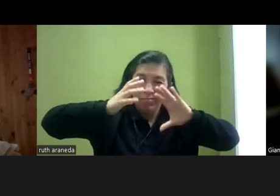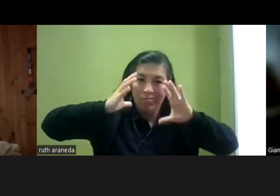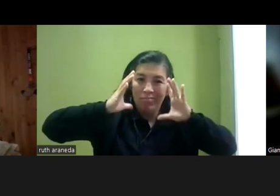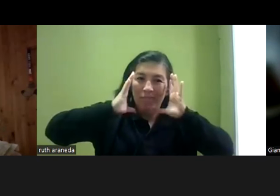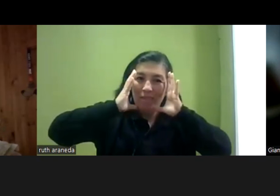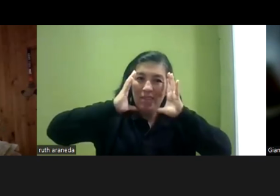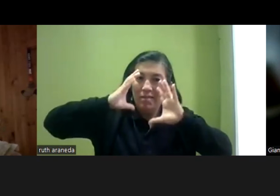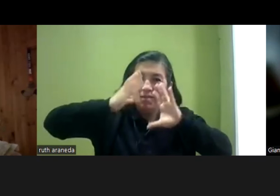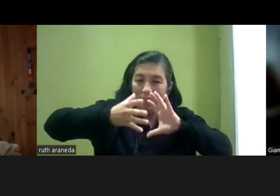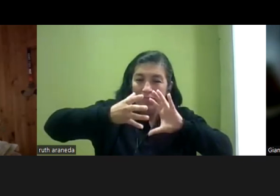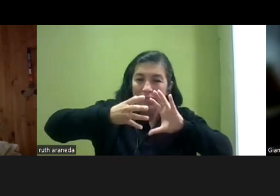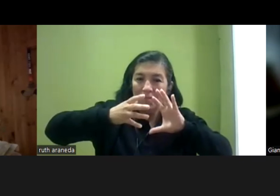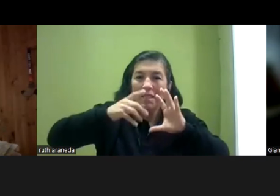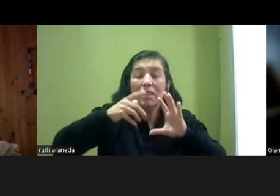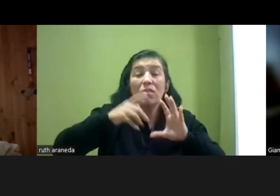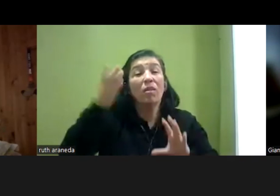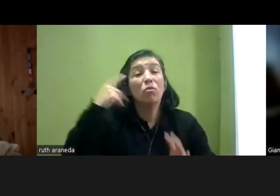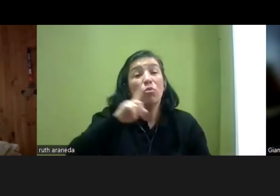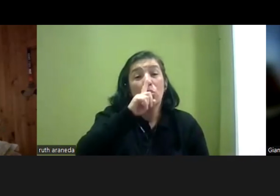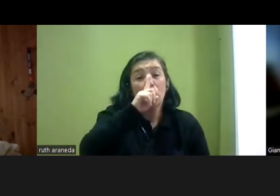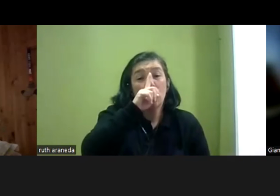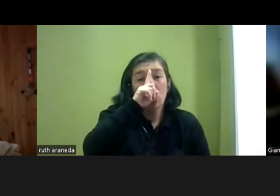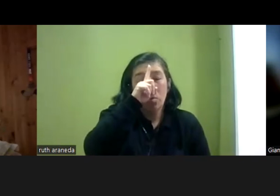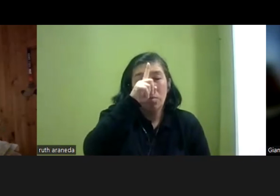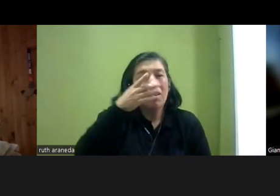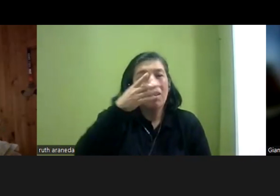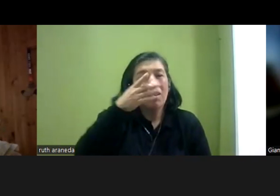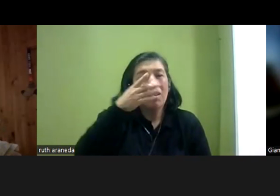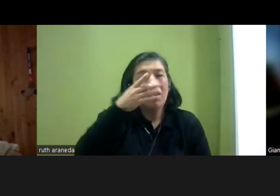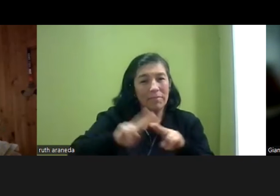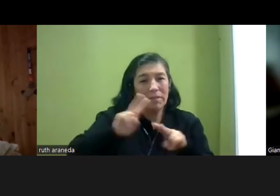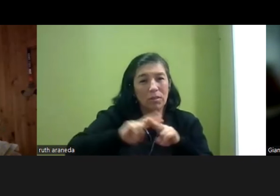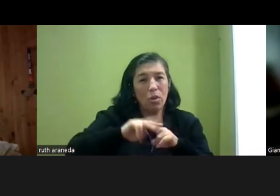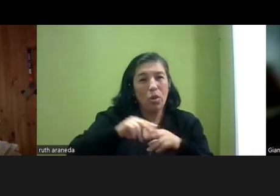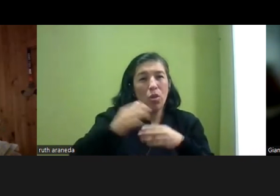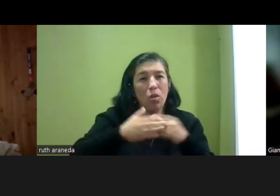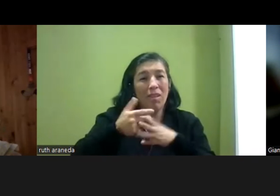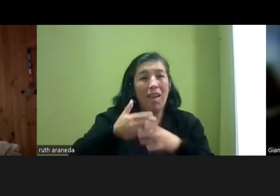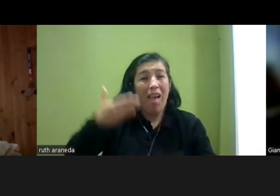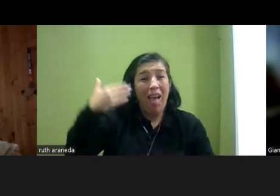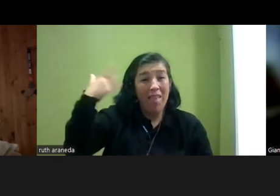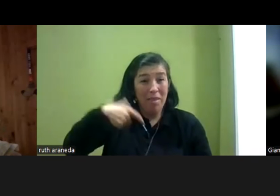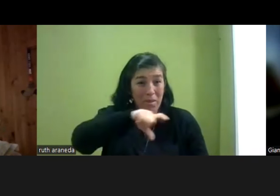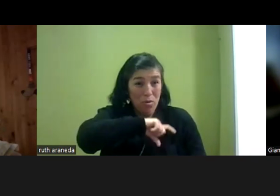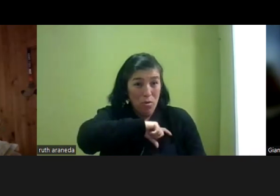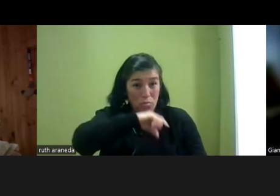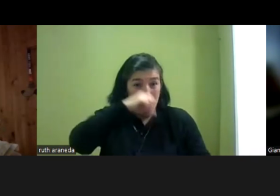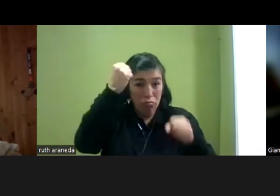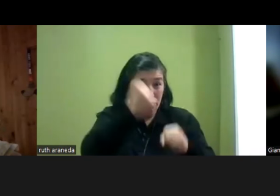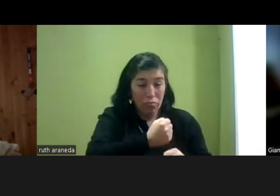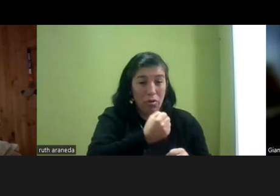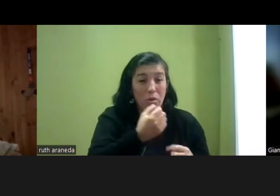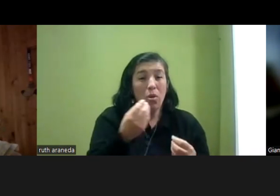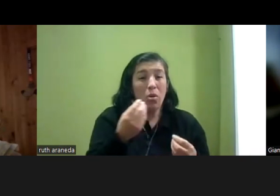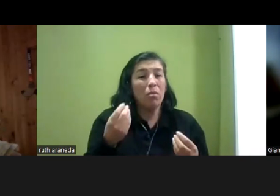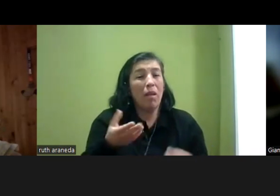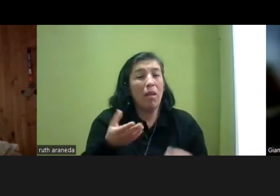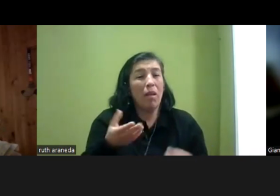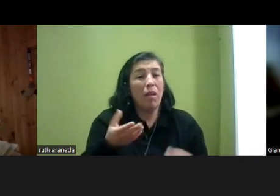que es una práctica que se desarrolló en tiempos prehispánicos en